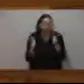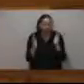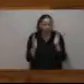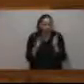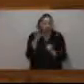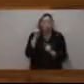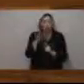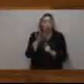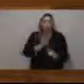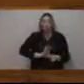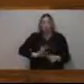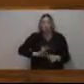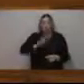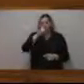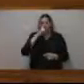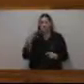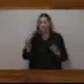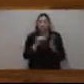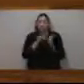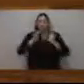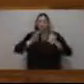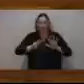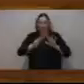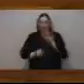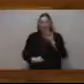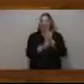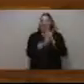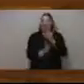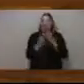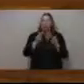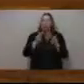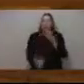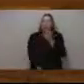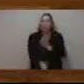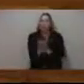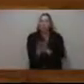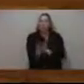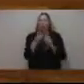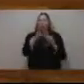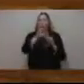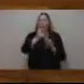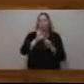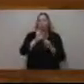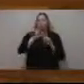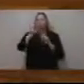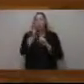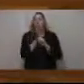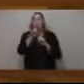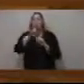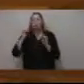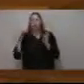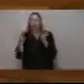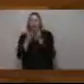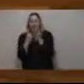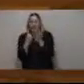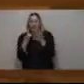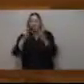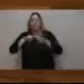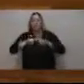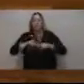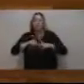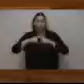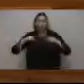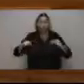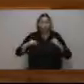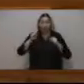enero del 2007. Entra en vigor una nueva legislación, la legislación del 2011-2006 del Principado de Asturias, cuyo artículo 4